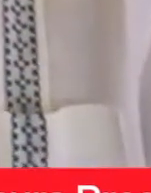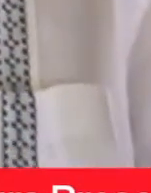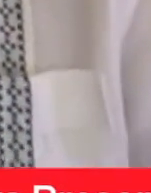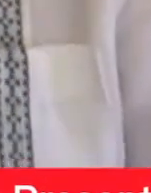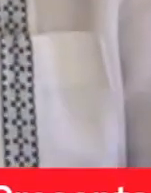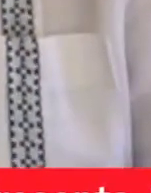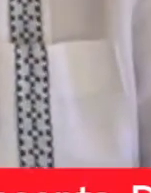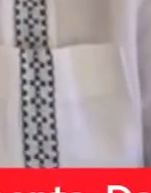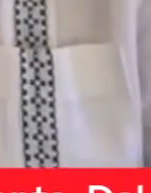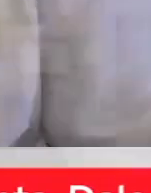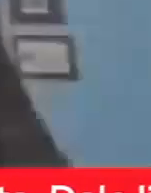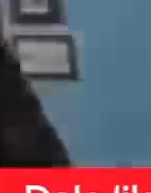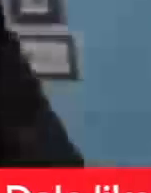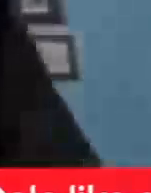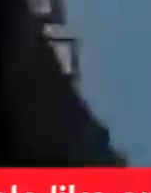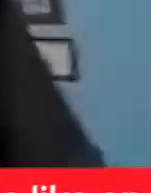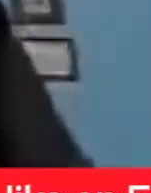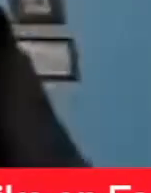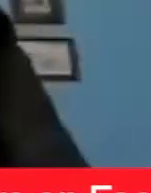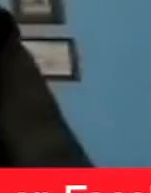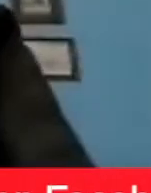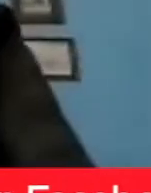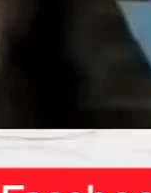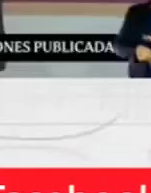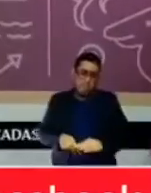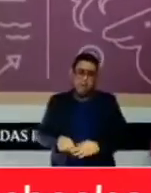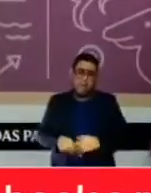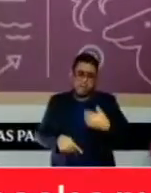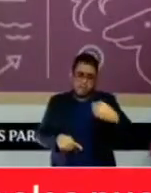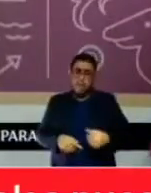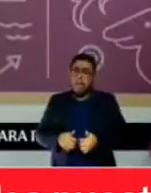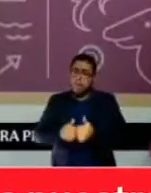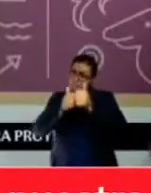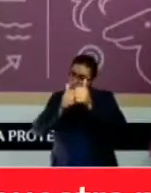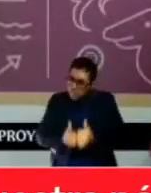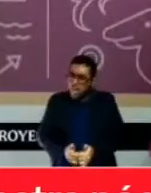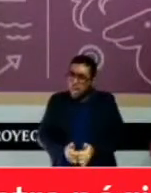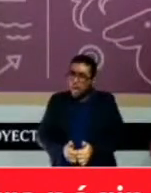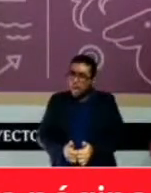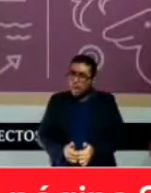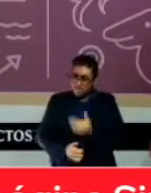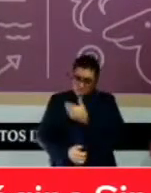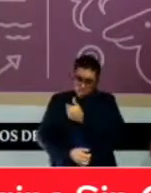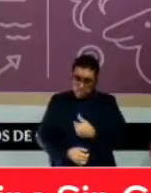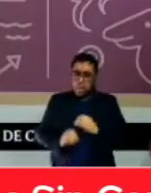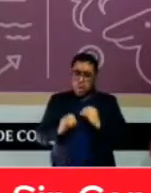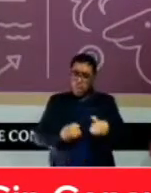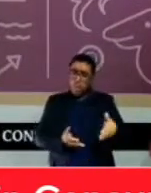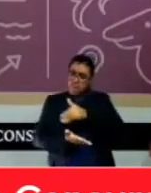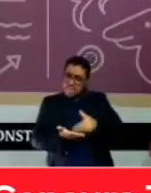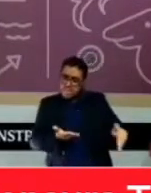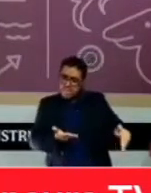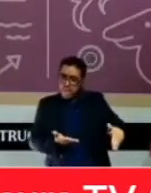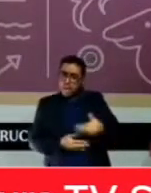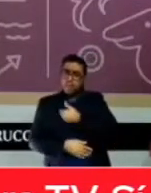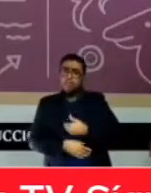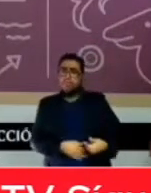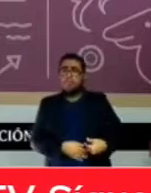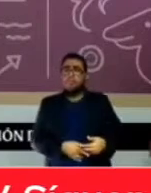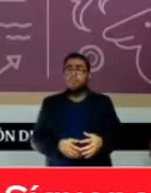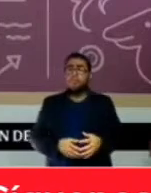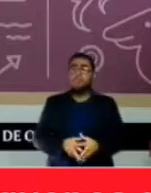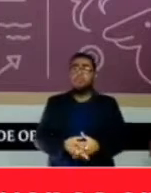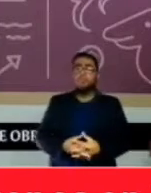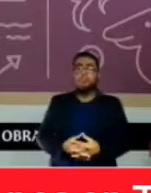el sistema, al abogado César Gutiérrez Priego. A ver si te escuchamos mejor, Pepe. ¿Qué piensas de este caso